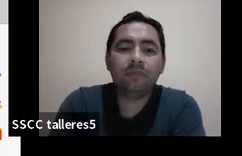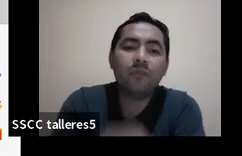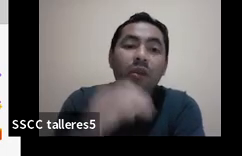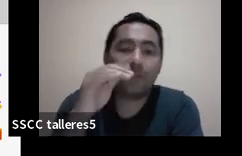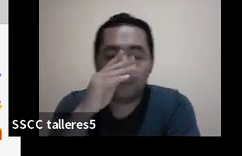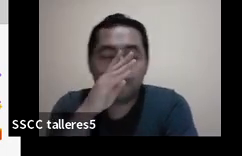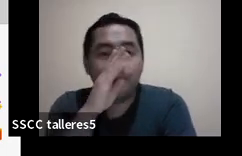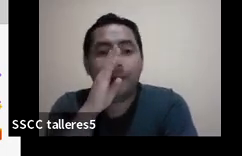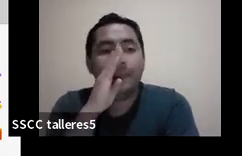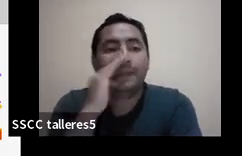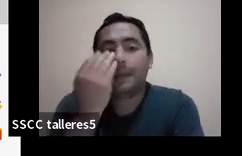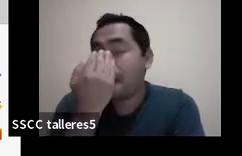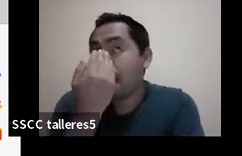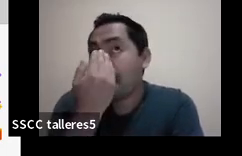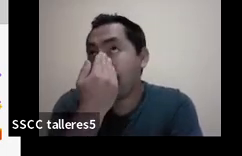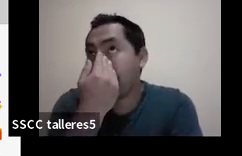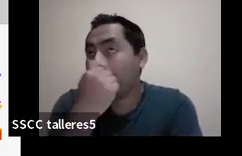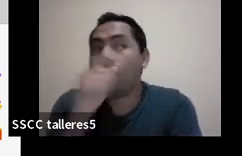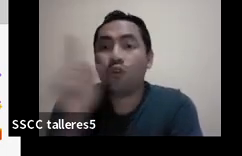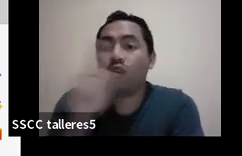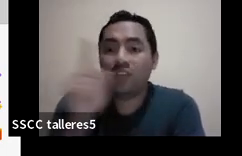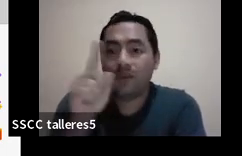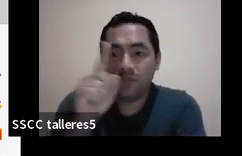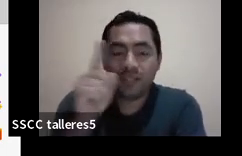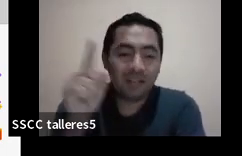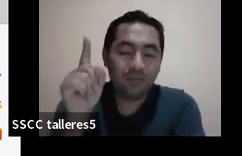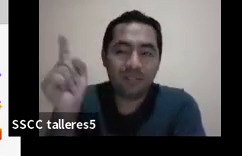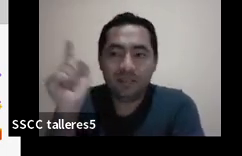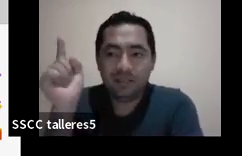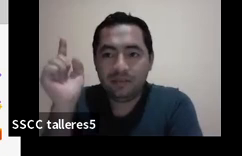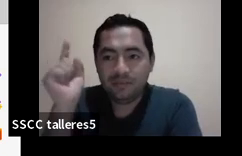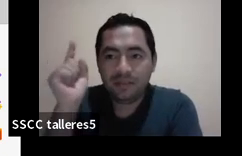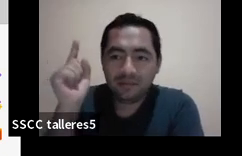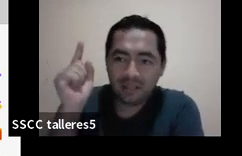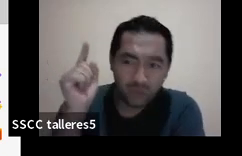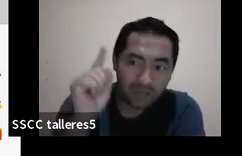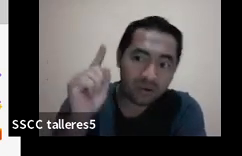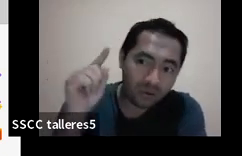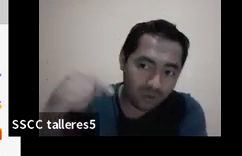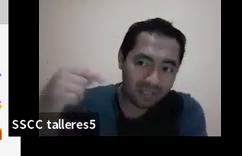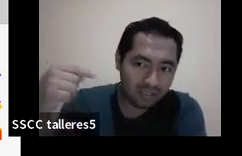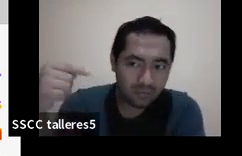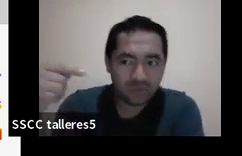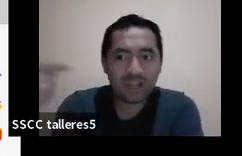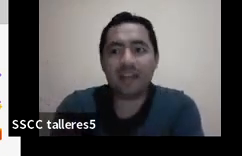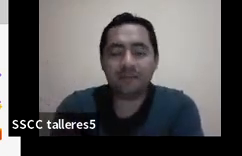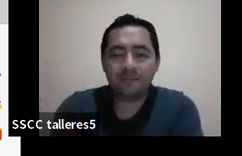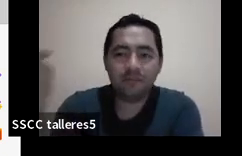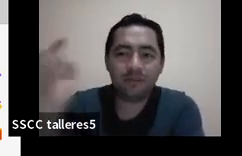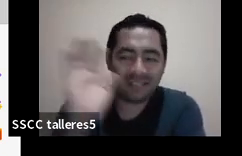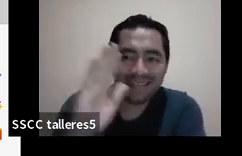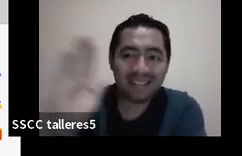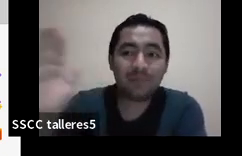A ver, forma incorrecta. ¿Cómo no debes usar la lengua de señas? ¿Ya? Que es un error que usualmente muchos